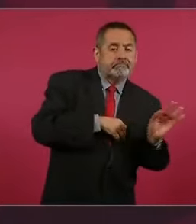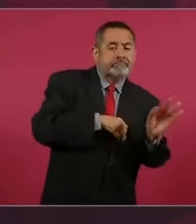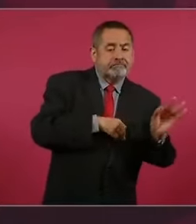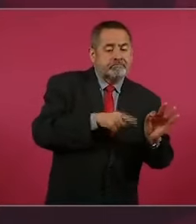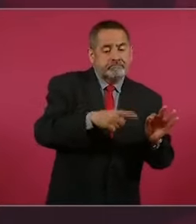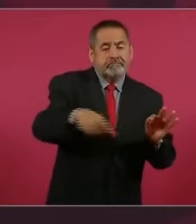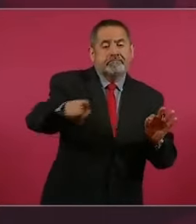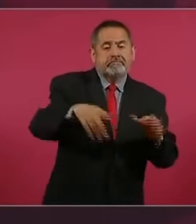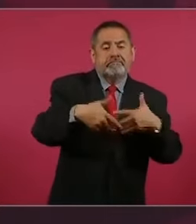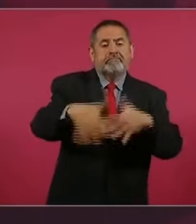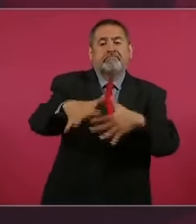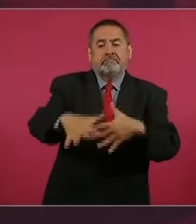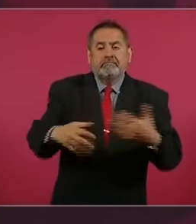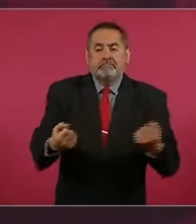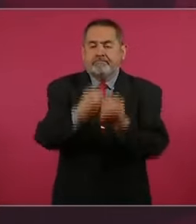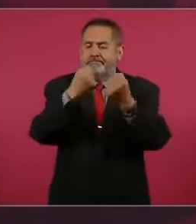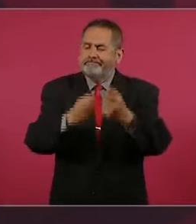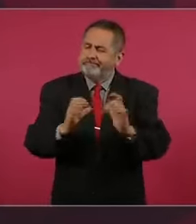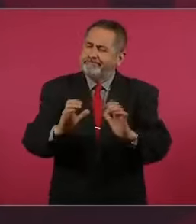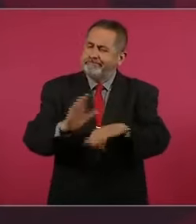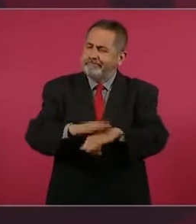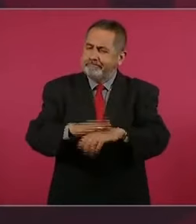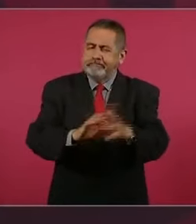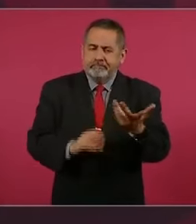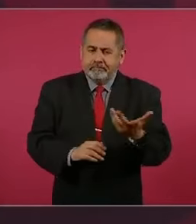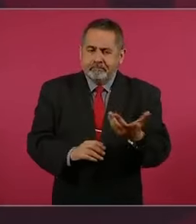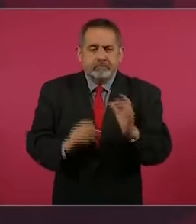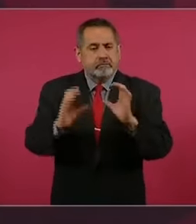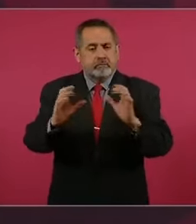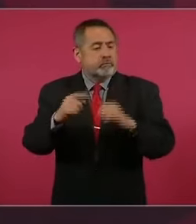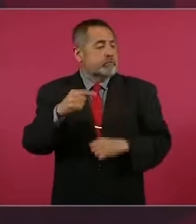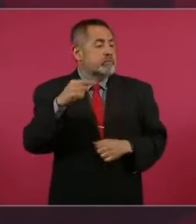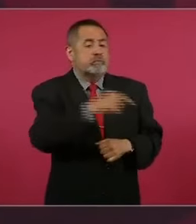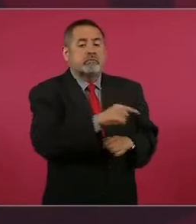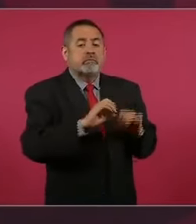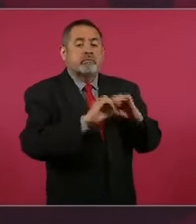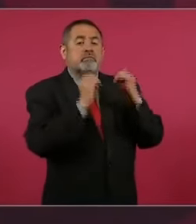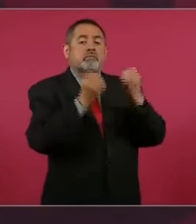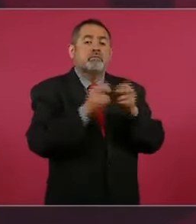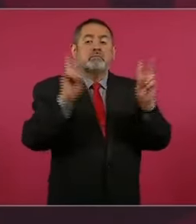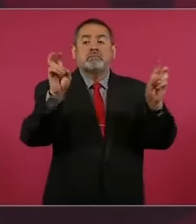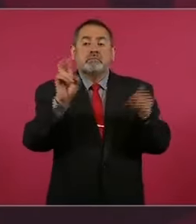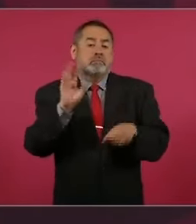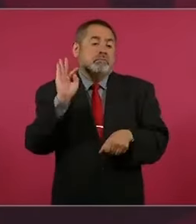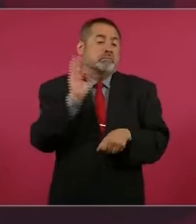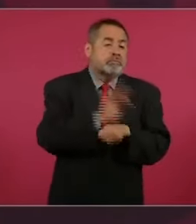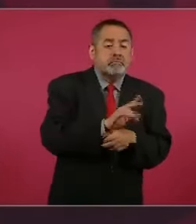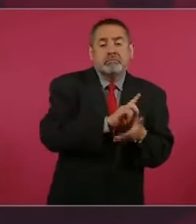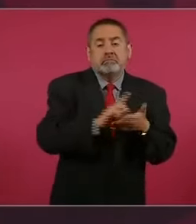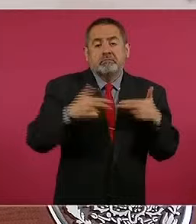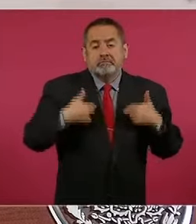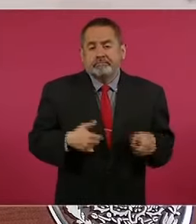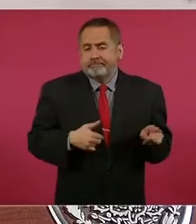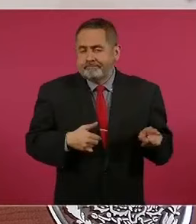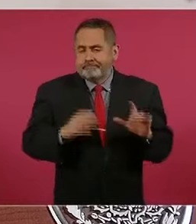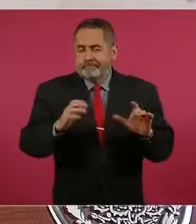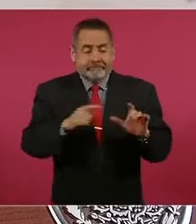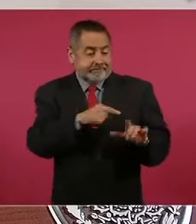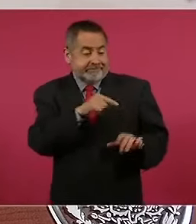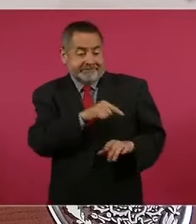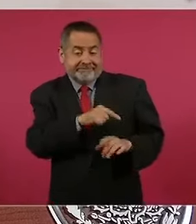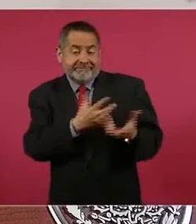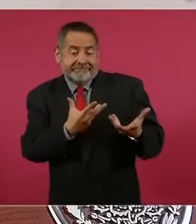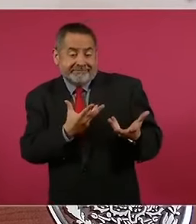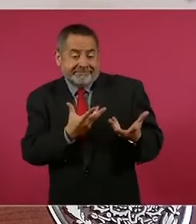gubernamentales, de las organizaciones supuestamente de defensa de derechos humanos, muy